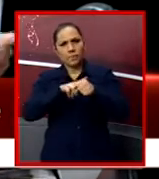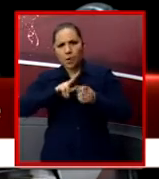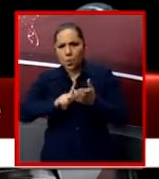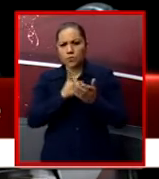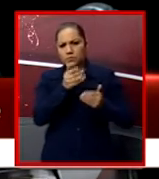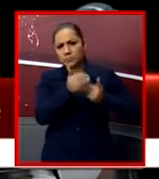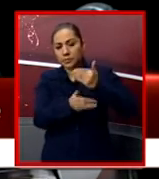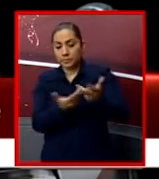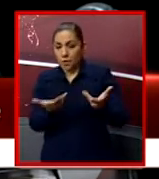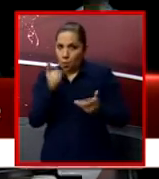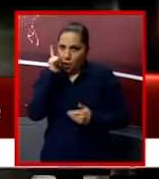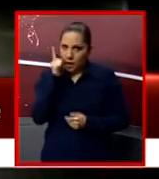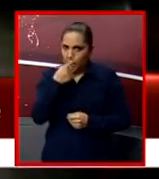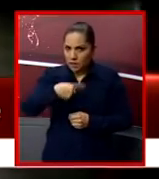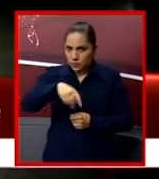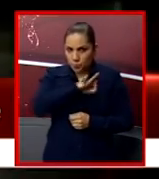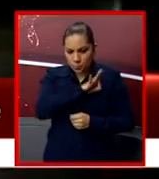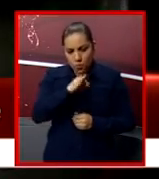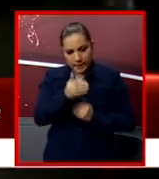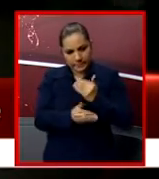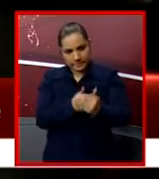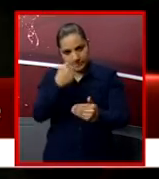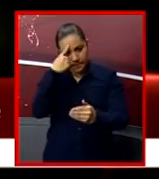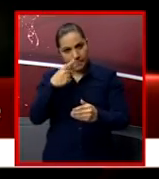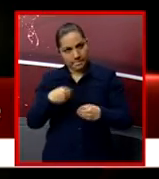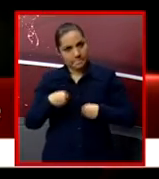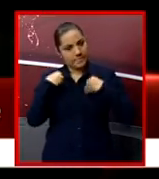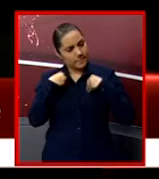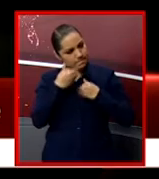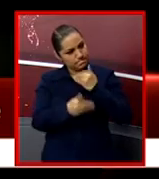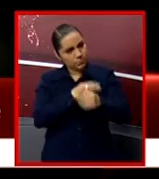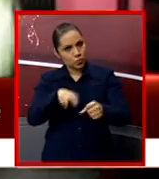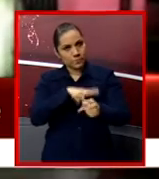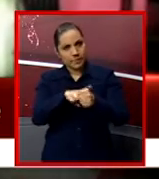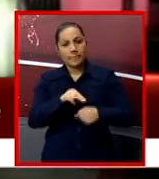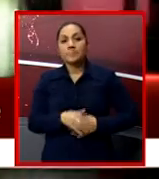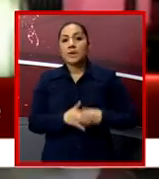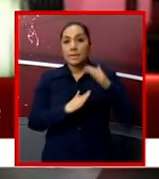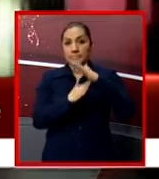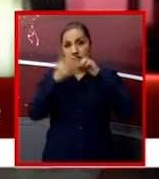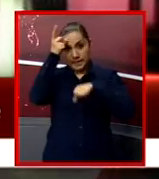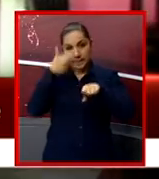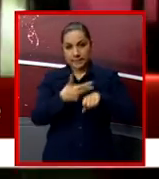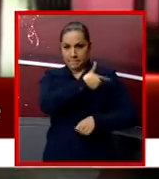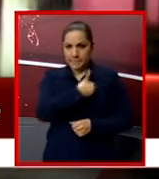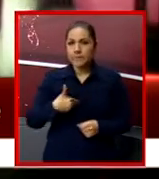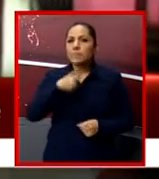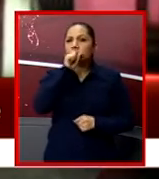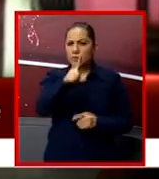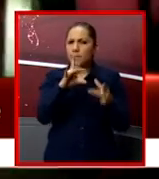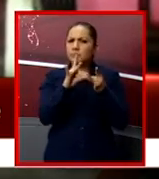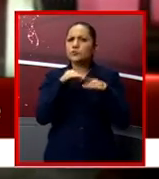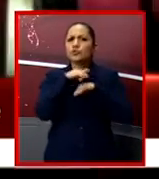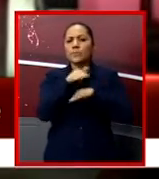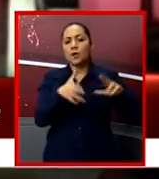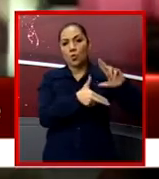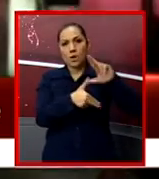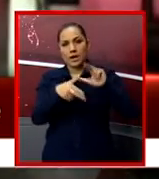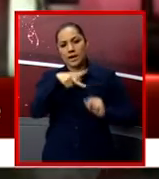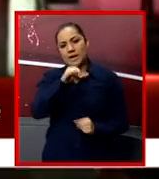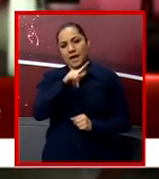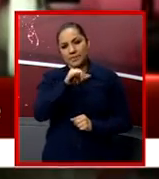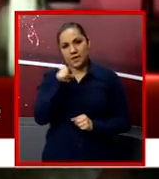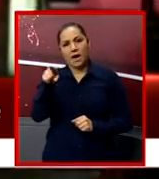esto es posible. El presidente de la mesa directiva también se refirió a las afectaciones provocadas por el paso del huracán Katy en